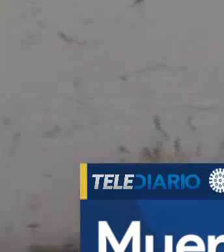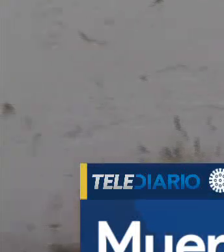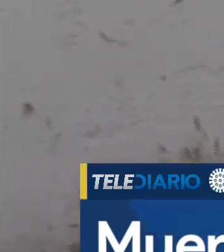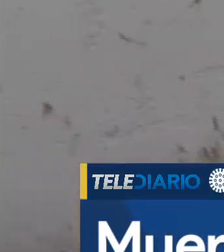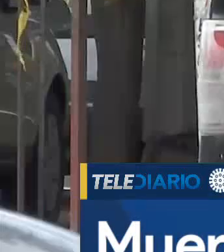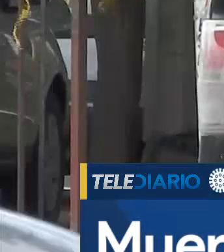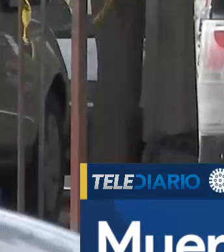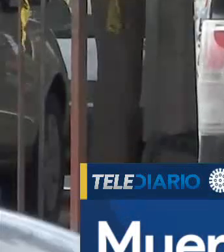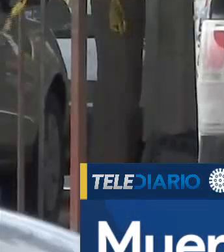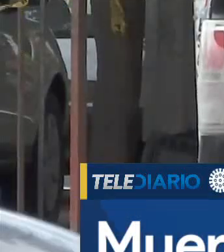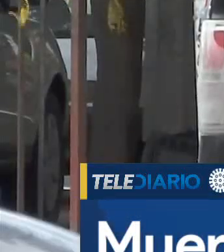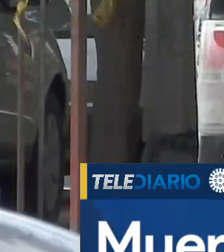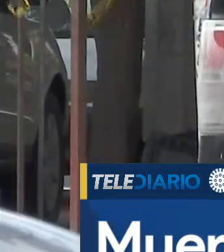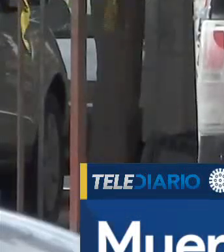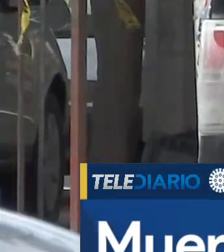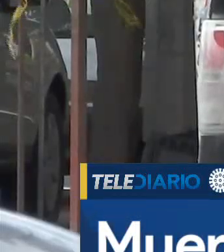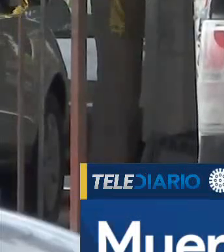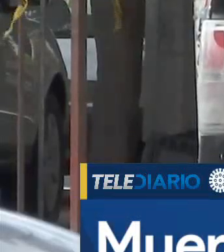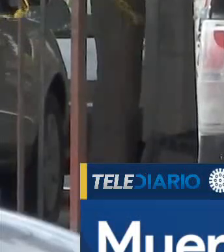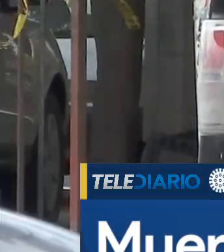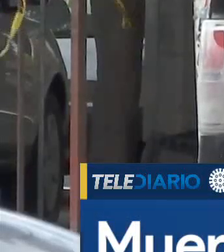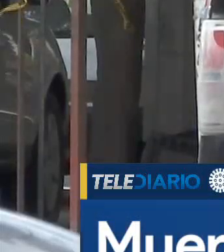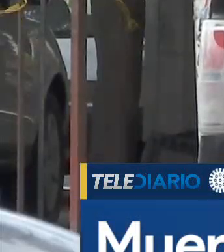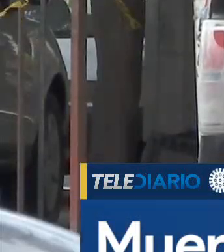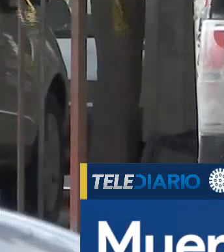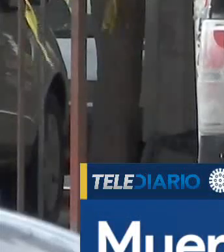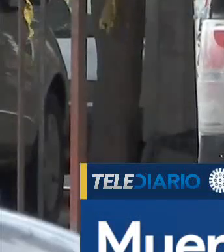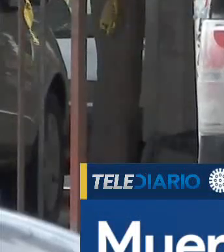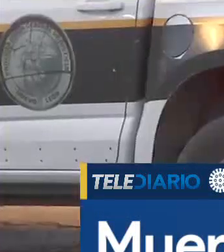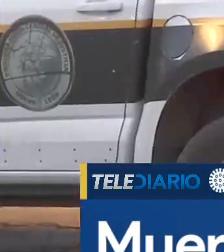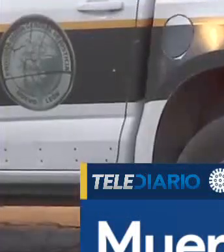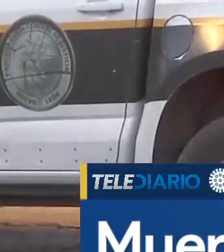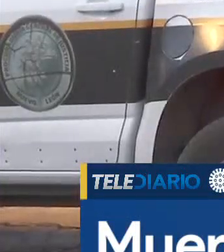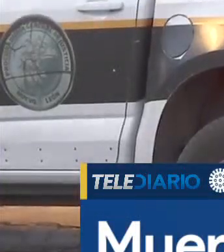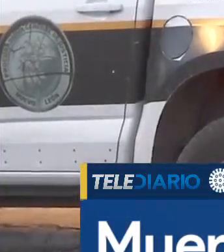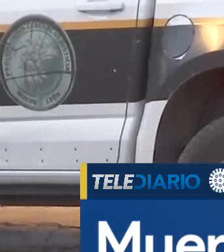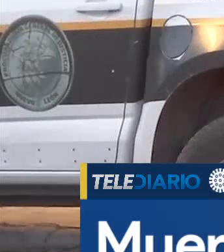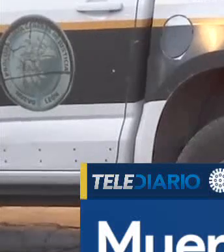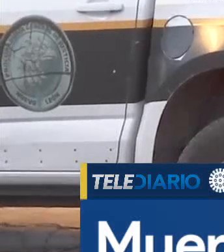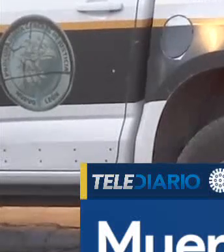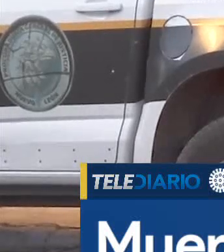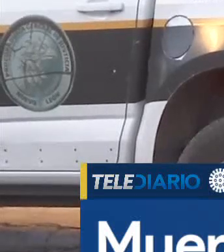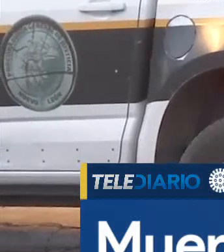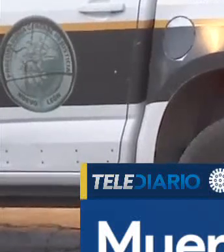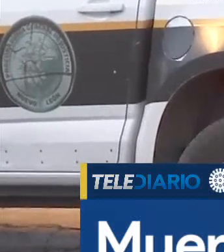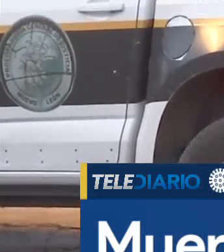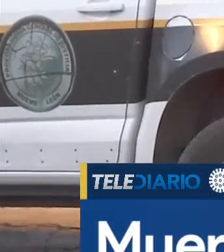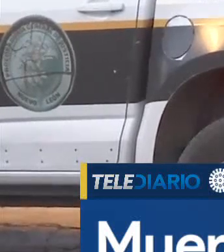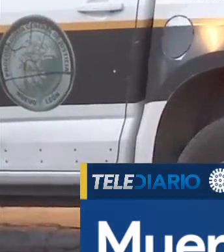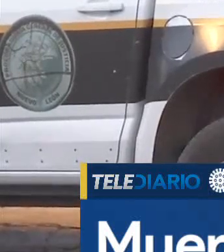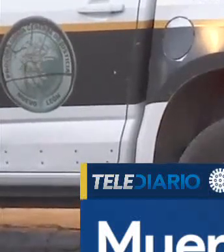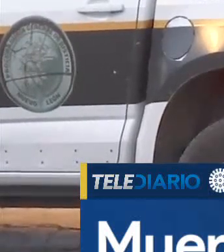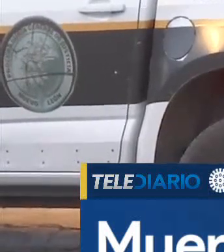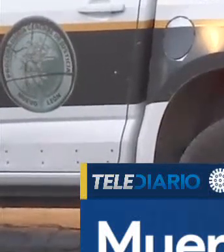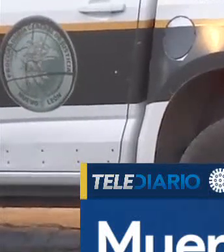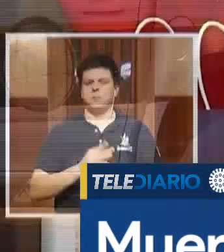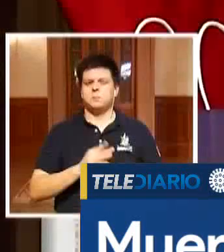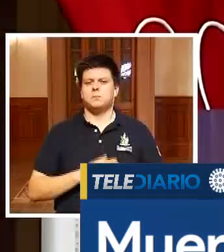se han registrado un total de 241 casos confirmados de coronavirus en elementos policíacos.